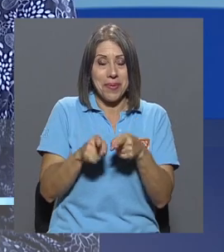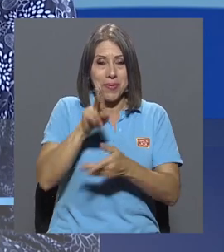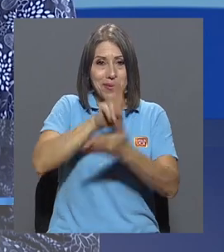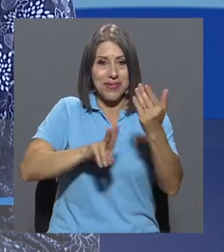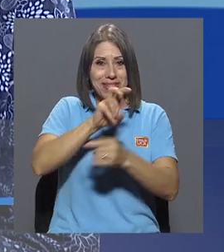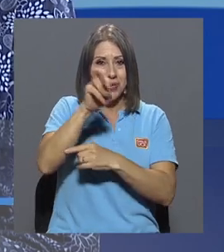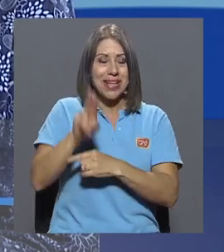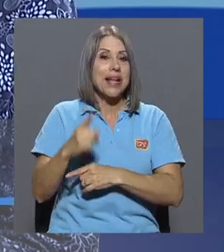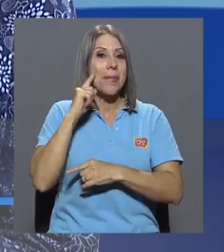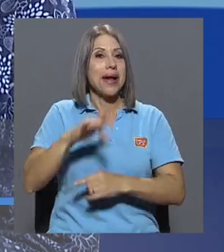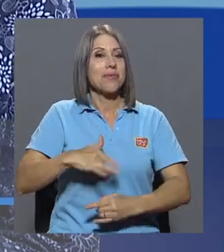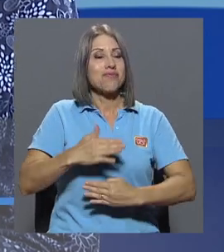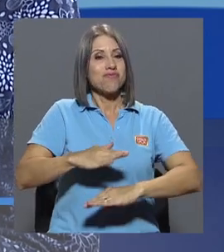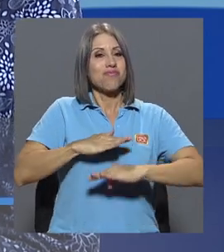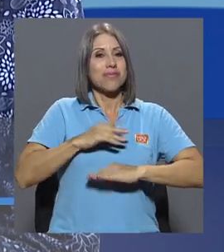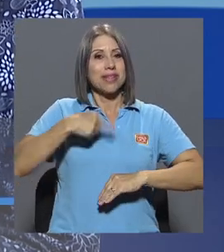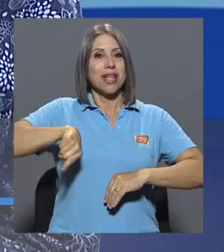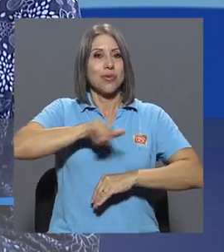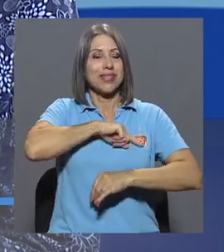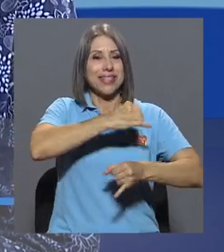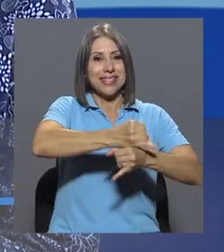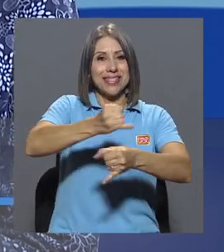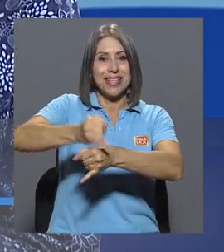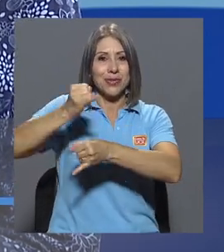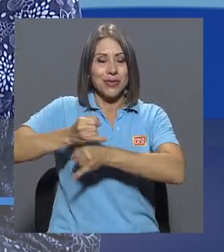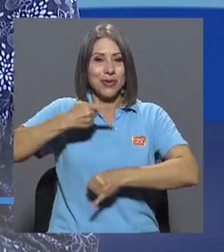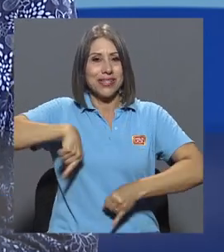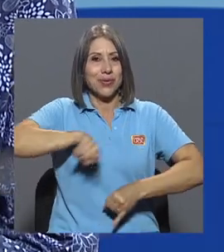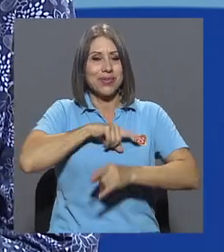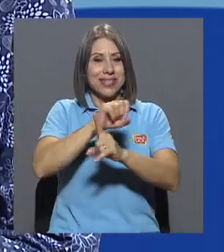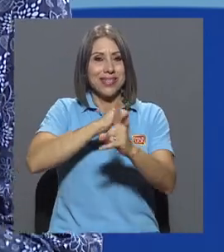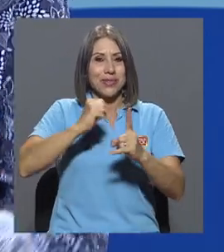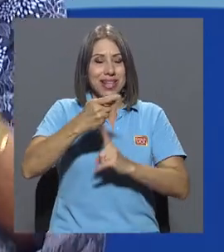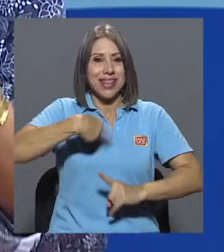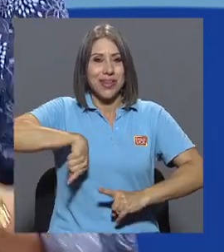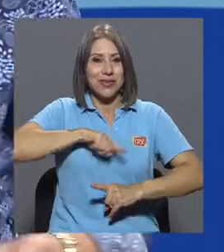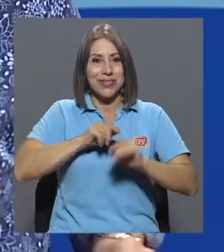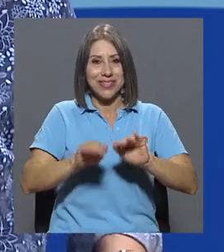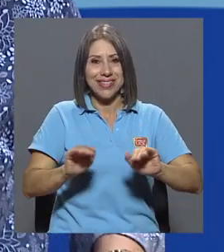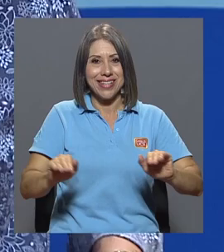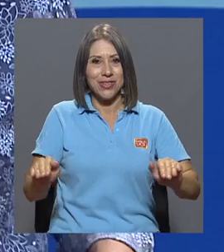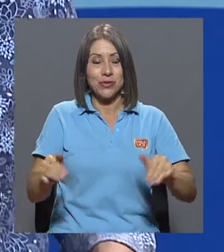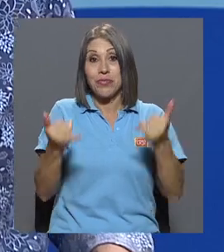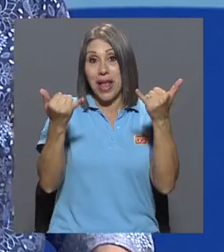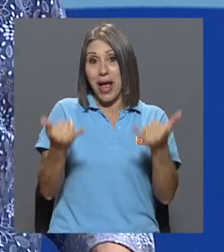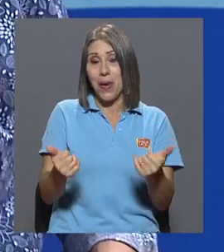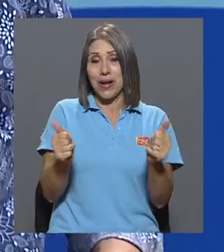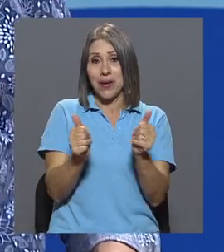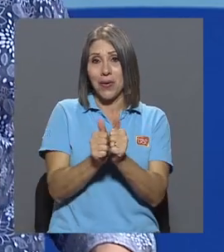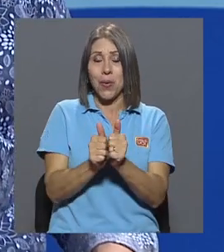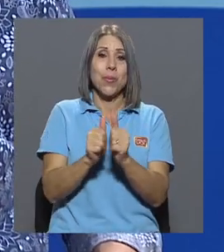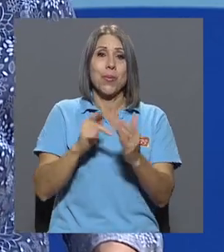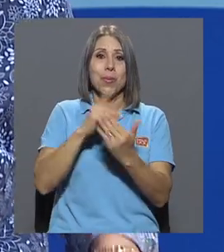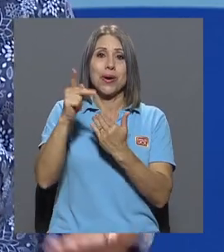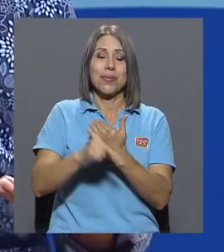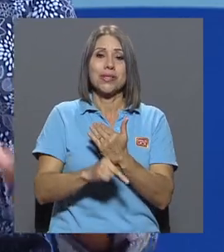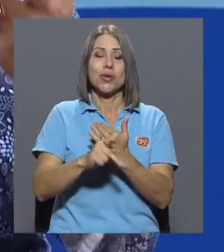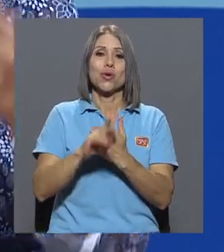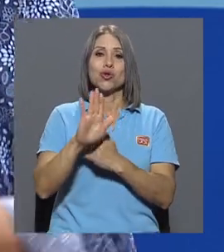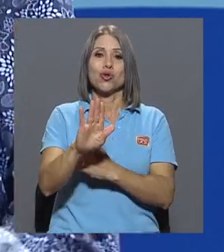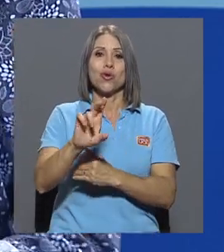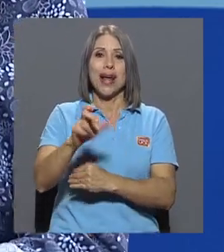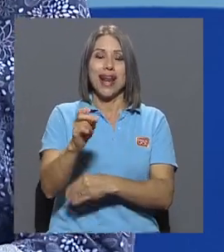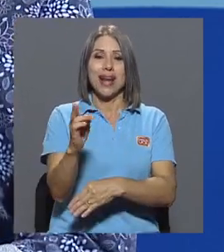costa rica para el bienestar de nuestras instituciones de nuestra sociedad de nuestros niños los dejo en la compañía de la programación de su canal